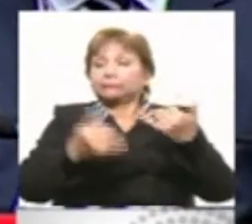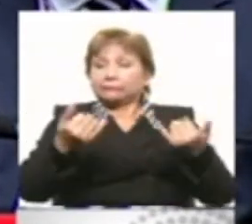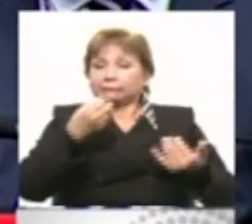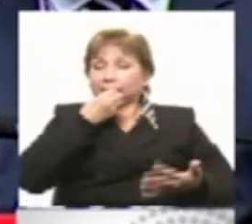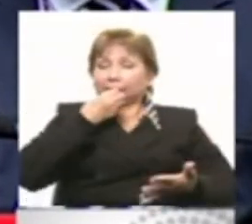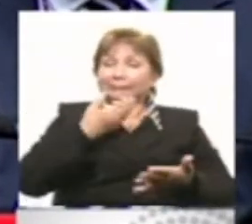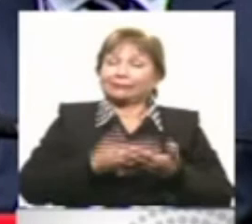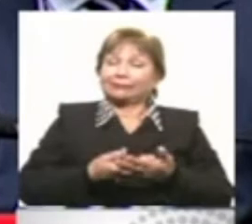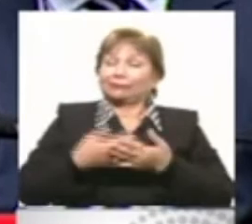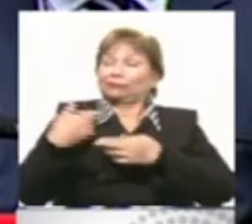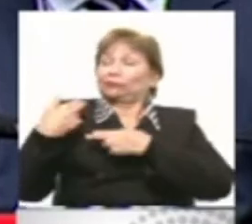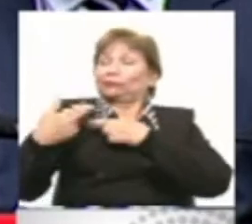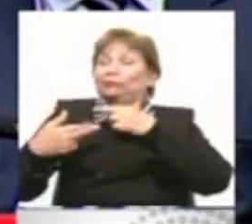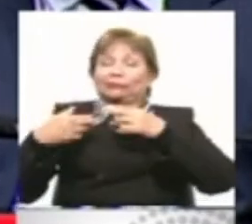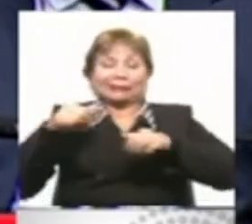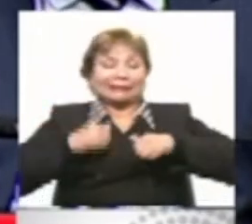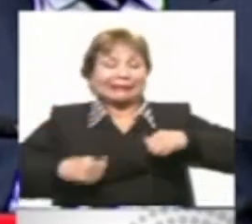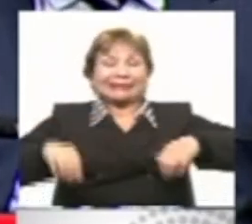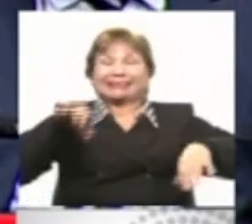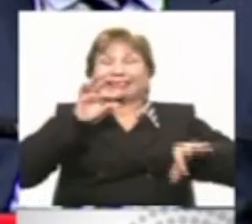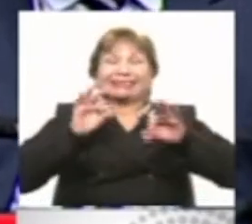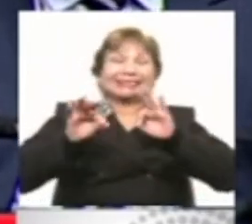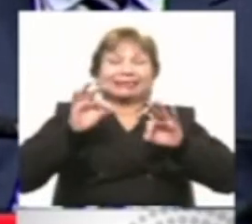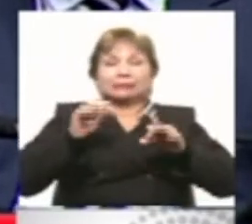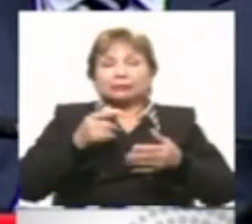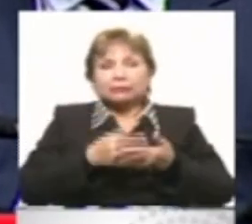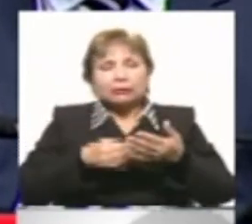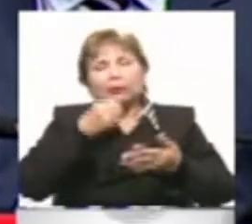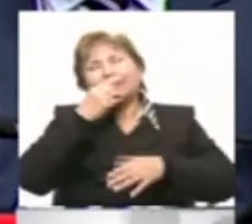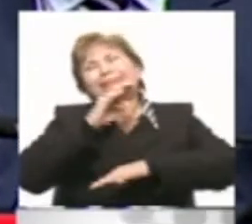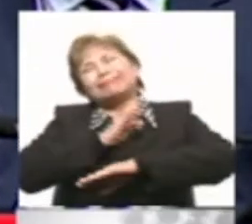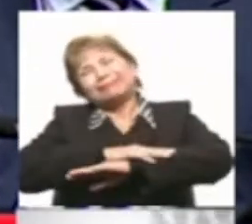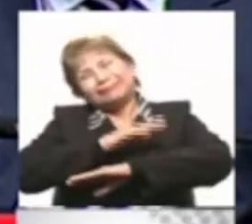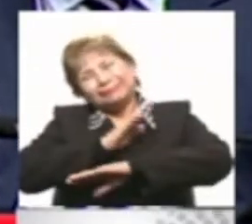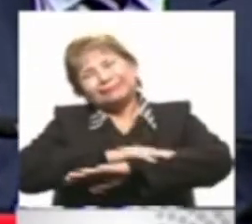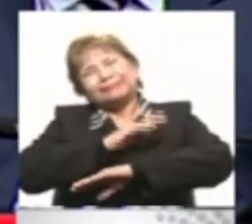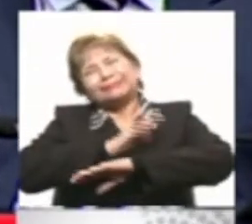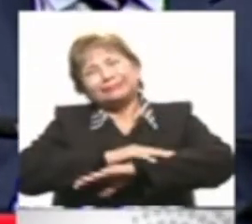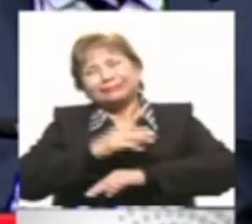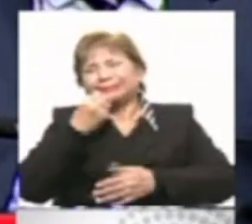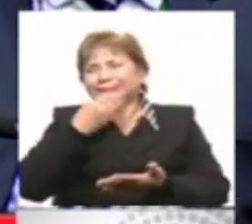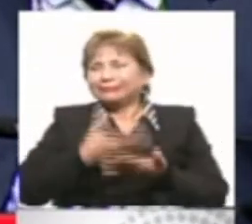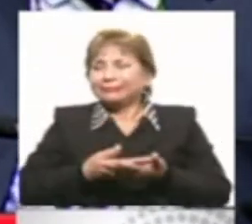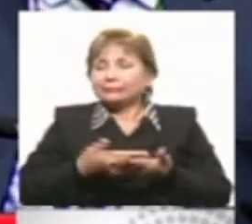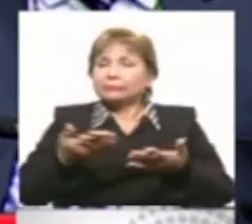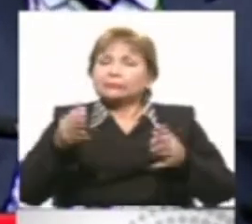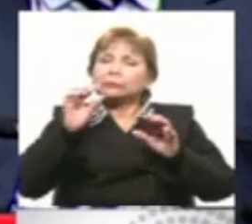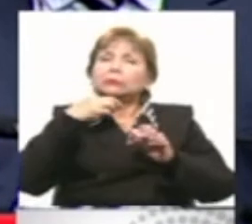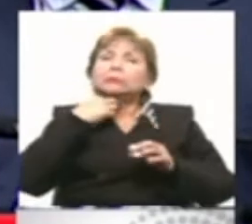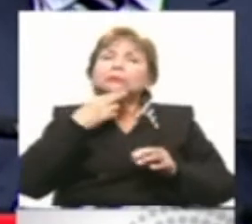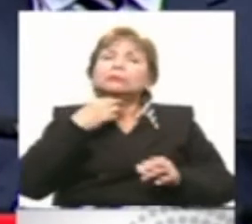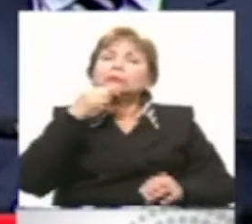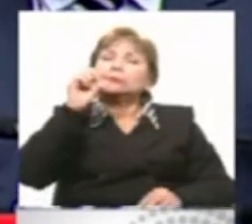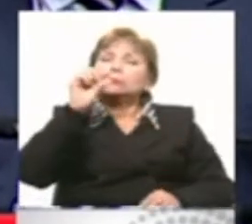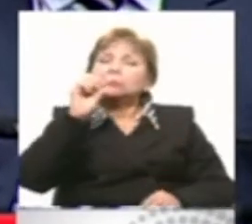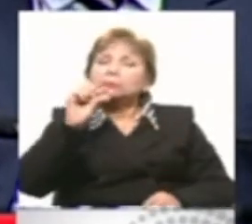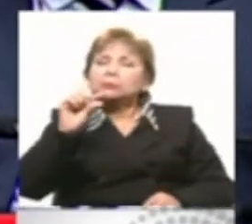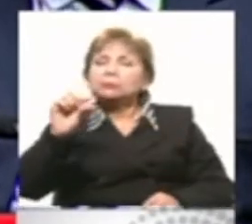buen histriónico teatrero, se hace el buenito, hablando bajito.